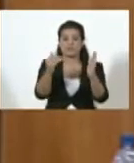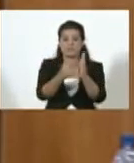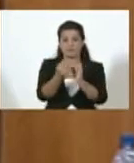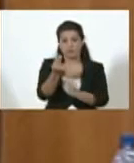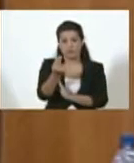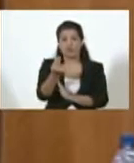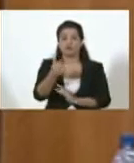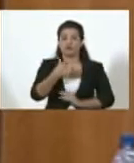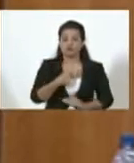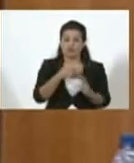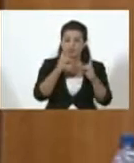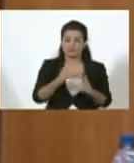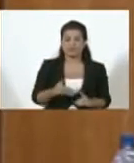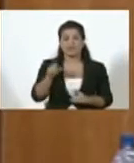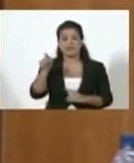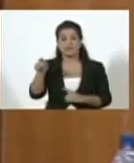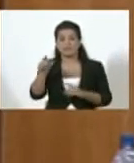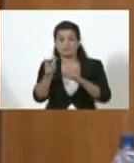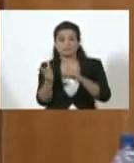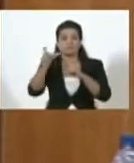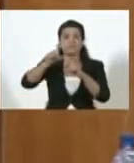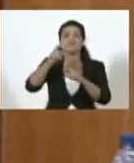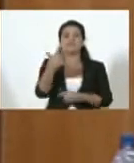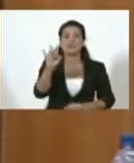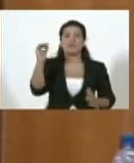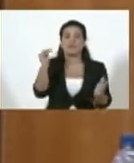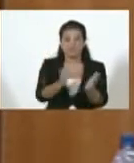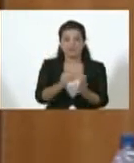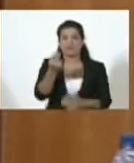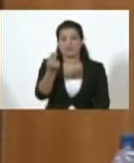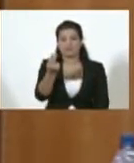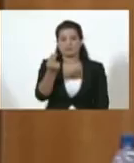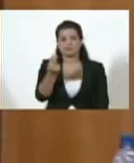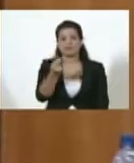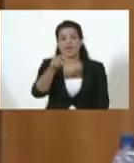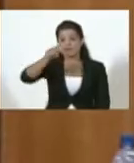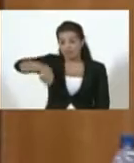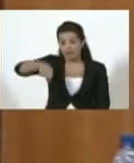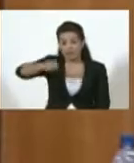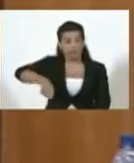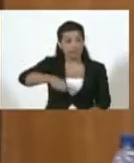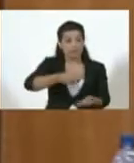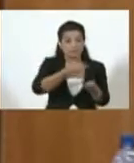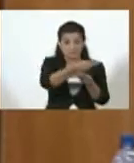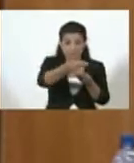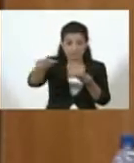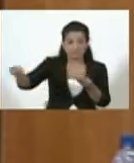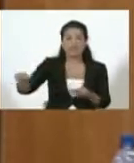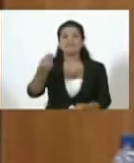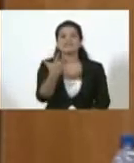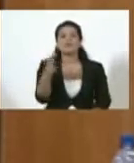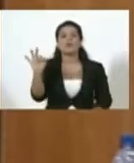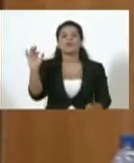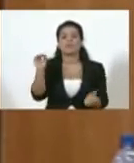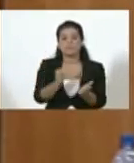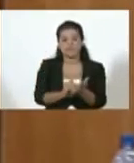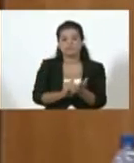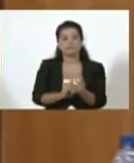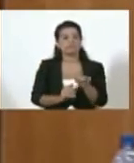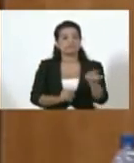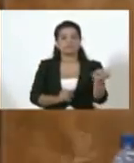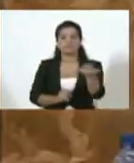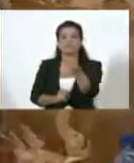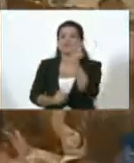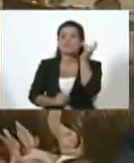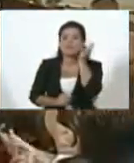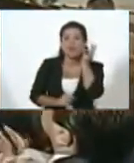he decidido llevarla a 50 mil bolívares por cada tarjeta Hogares de la Patria para la mujer